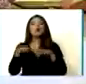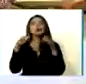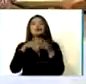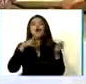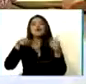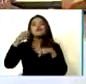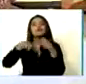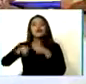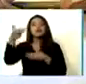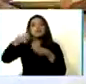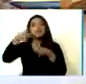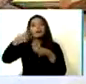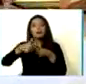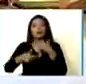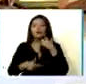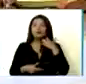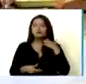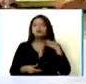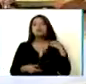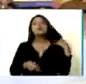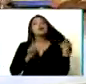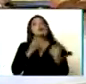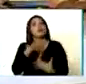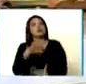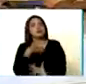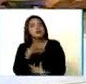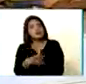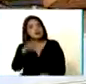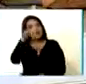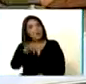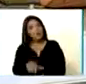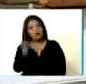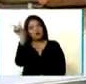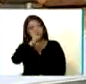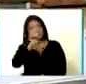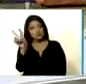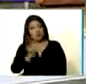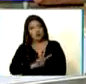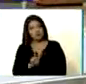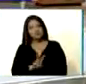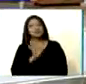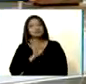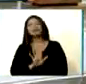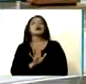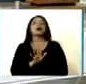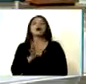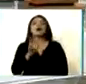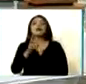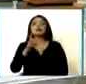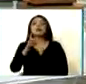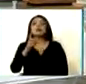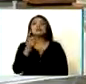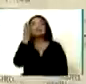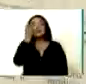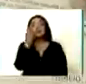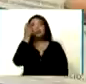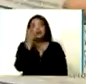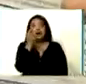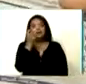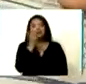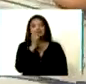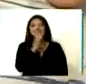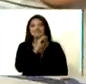Países Exportadores de Petróleos, la OPEP, bien interesante en esta ofensiva venezolana. Diputados impugnados piden desincorporarse.